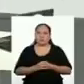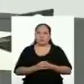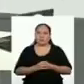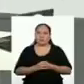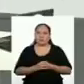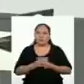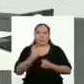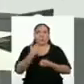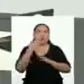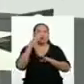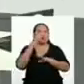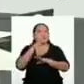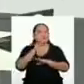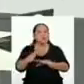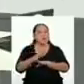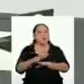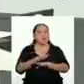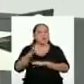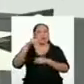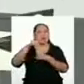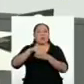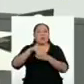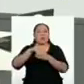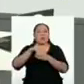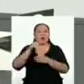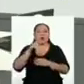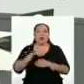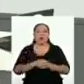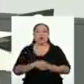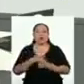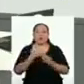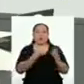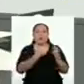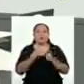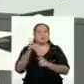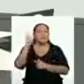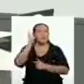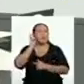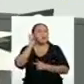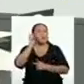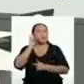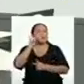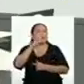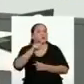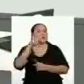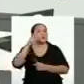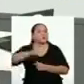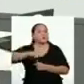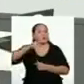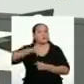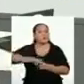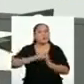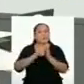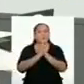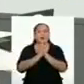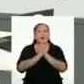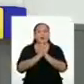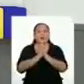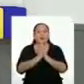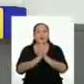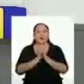Buenas tardes. En el Banco Porky estamos siempre listos para escuchar sus necesidades. Por favor,